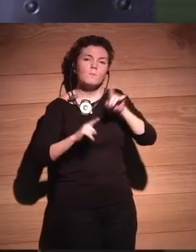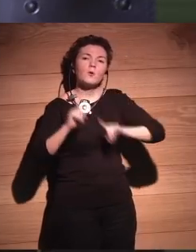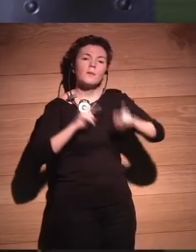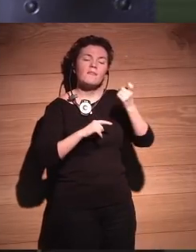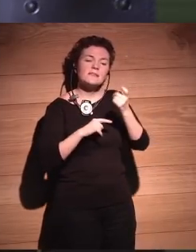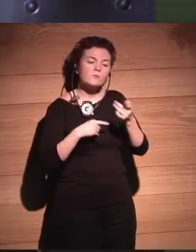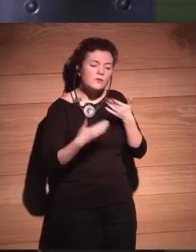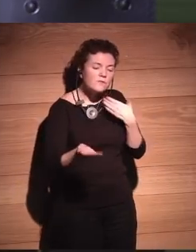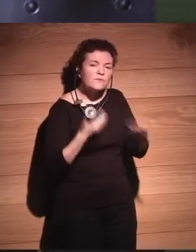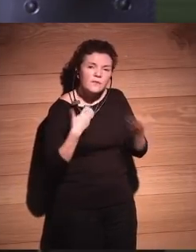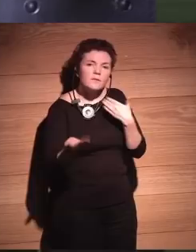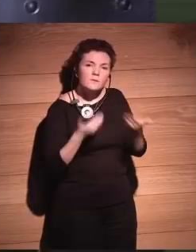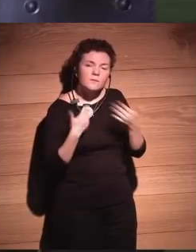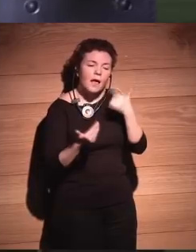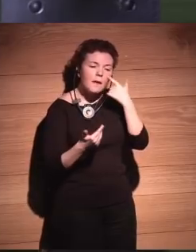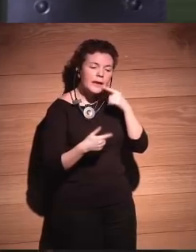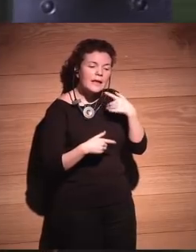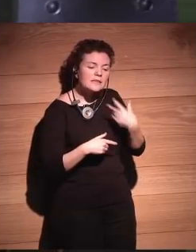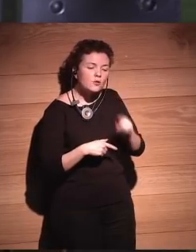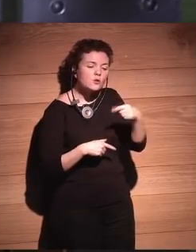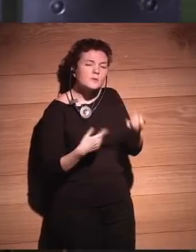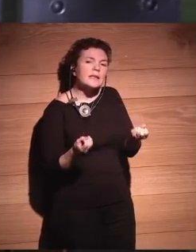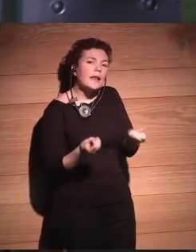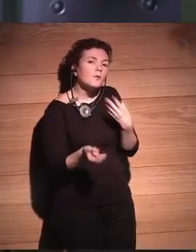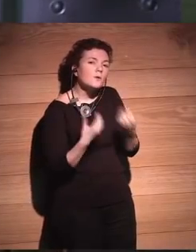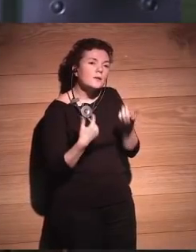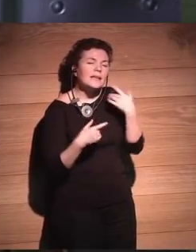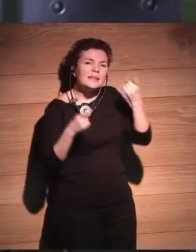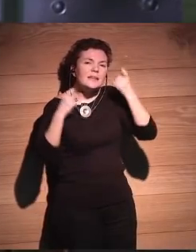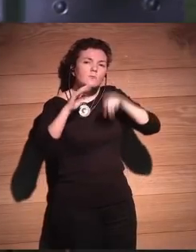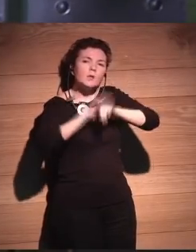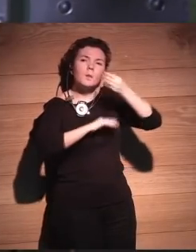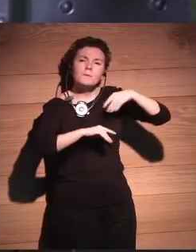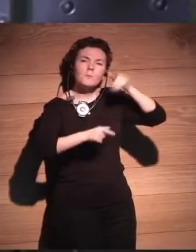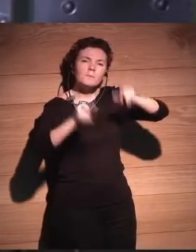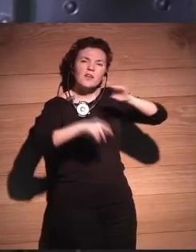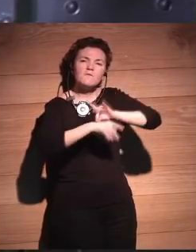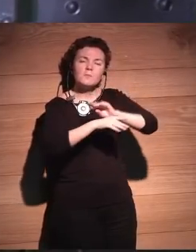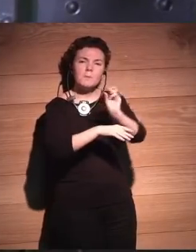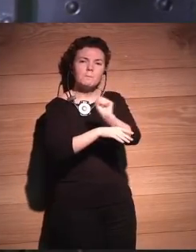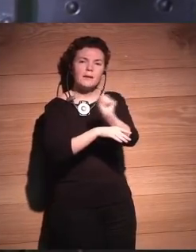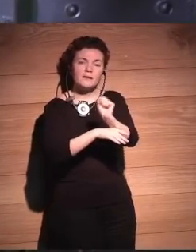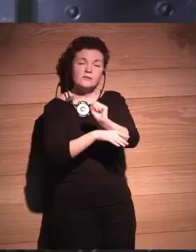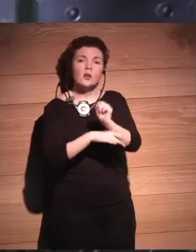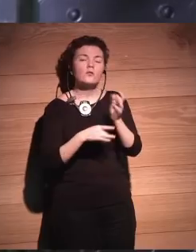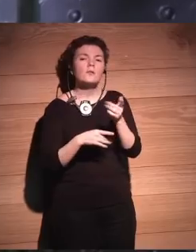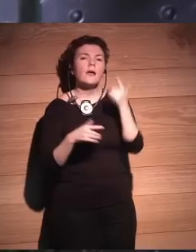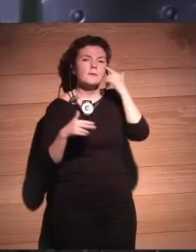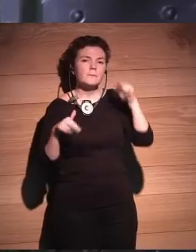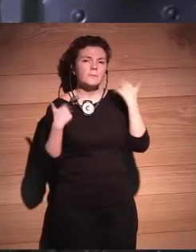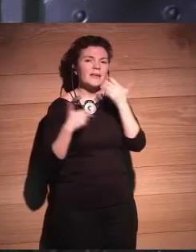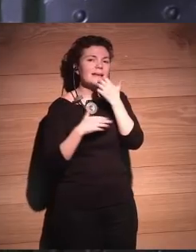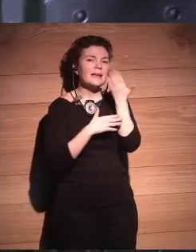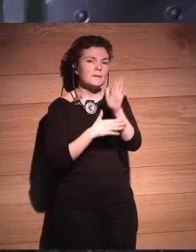necesitamos un feedback inmediato después de esta inyección, con lo cual intentamos desarrollar lo mismo para los pacientes con Parkinson. Entonces, permitidme que os ponga un